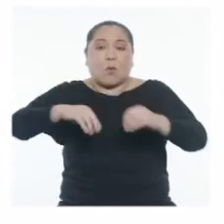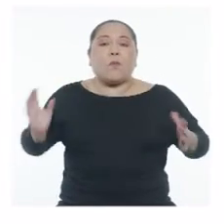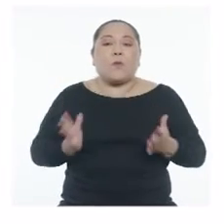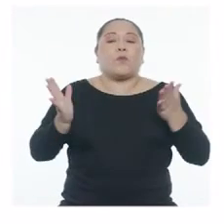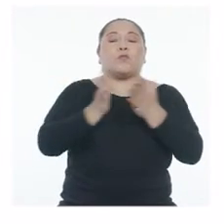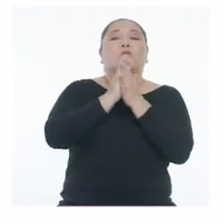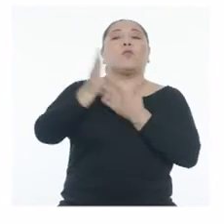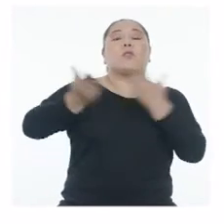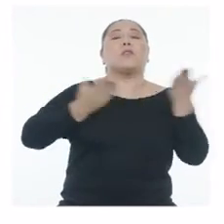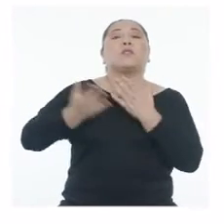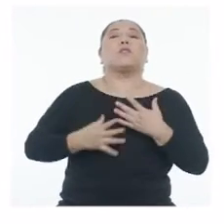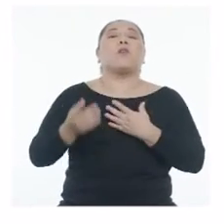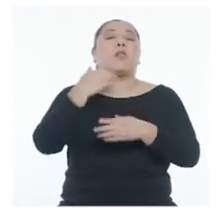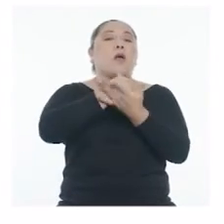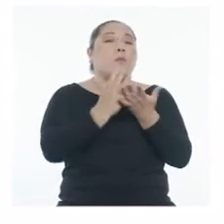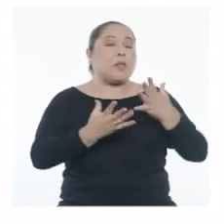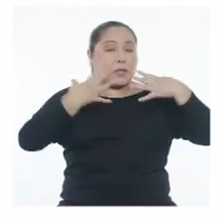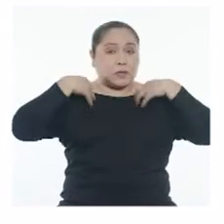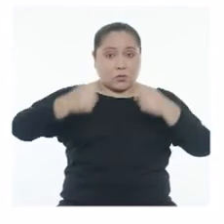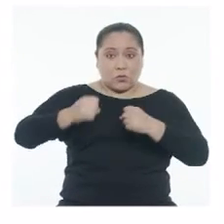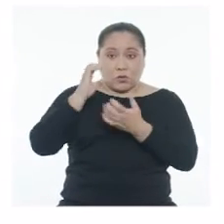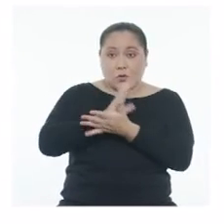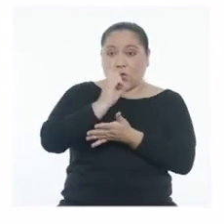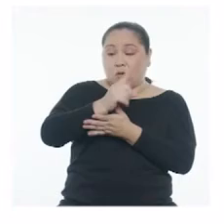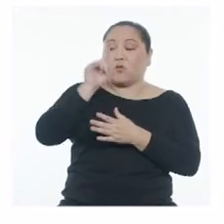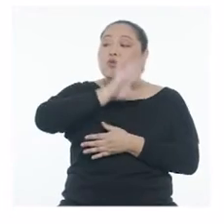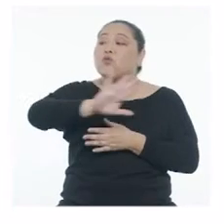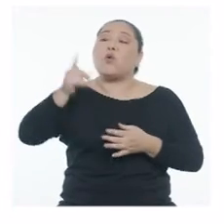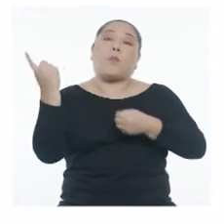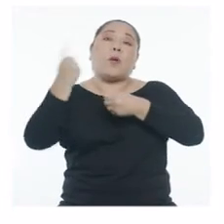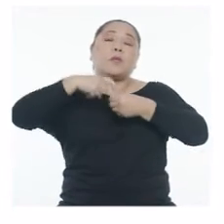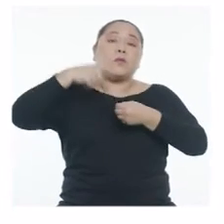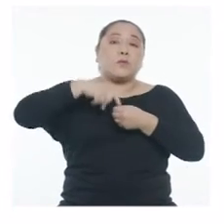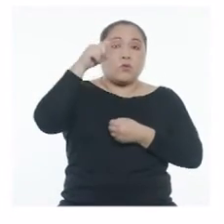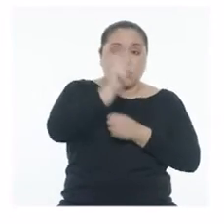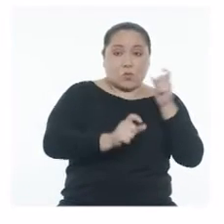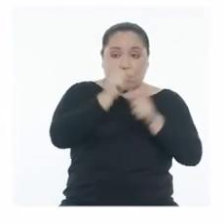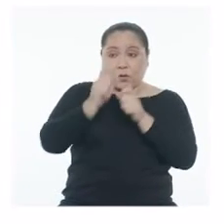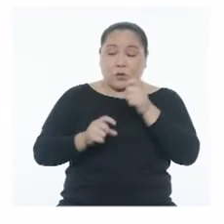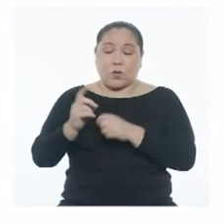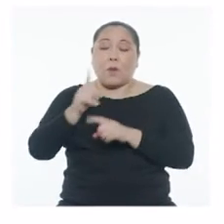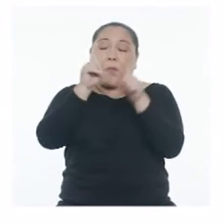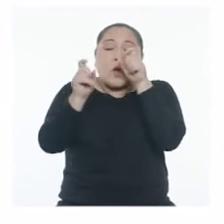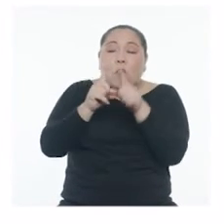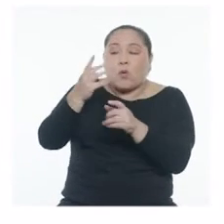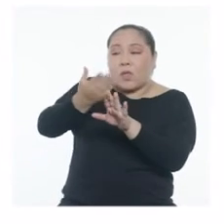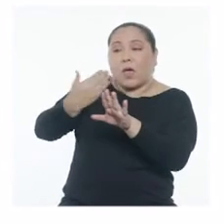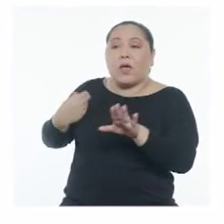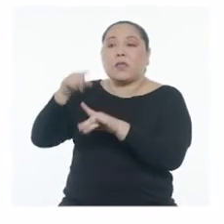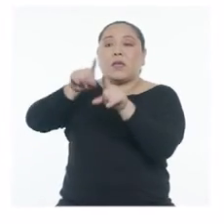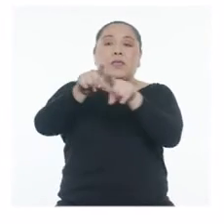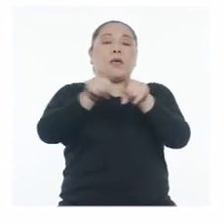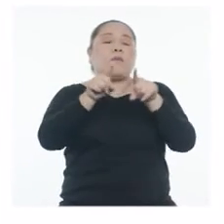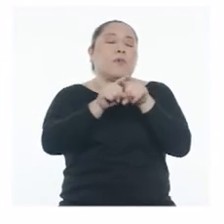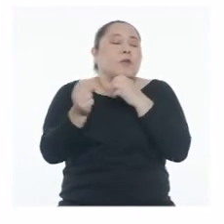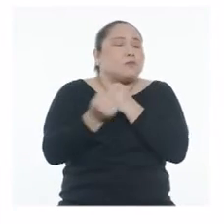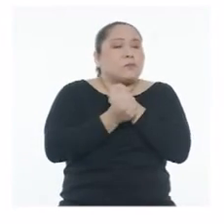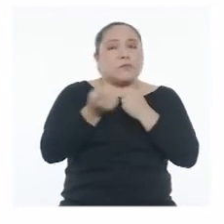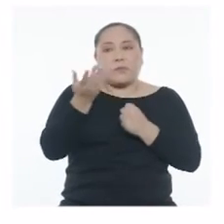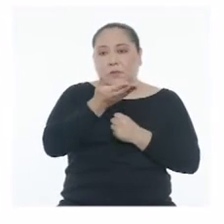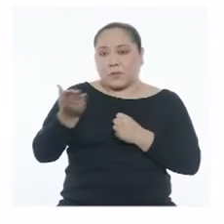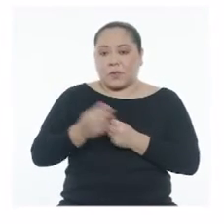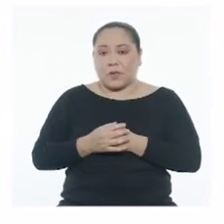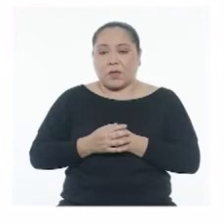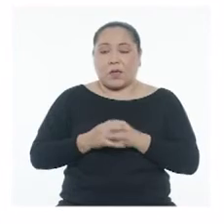la atención en los ámbitos de la salud y la educación, su participación ciudadana y consulta previa, así como aspectos